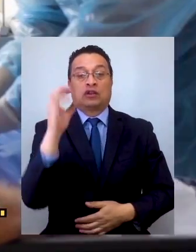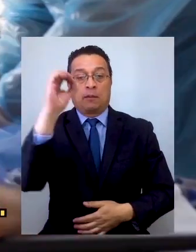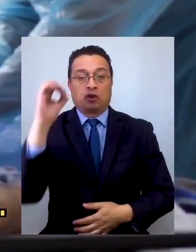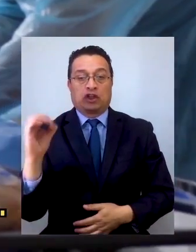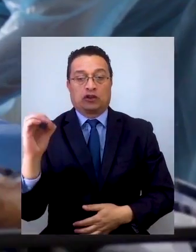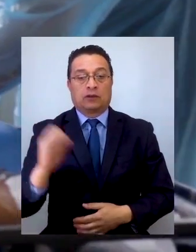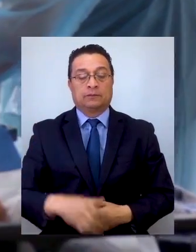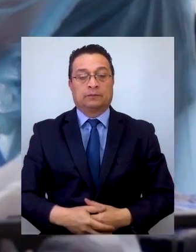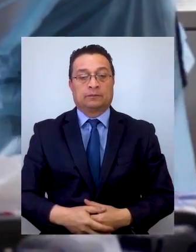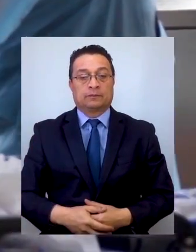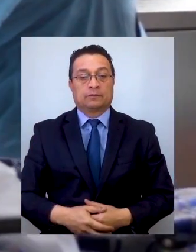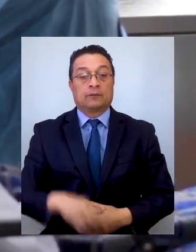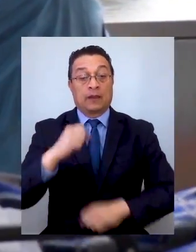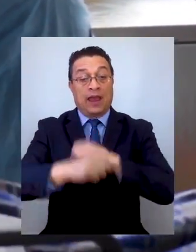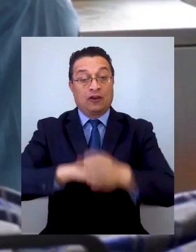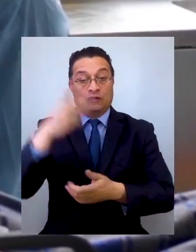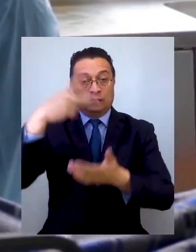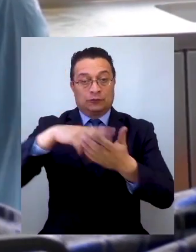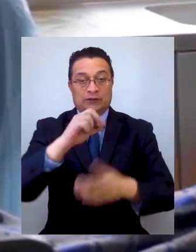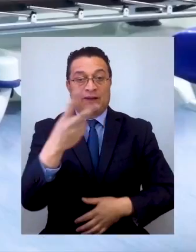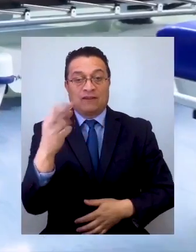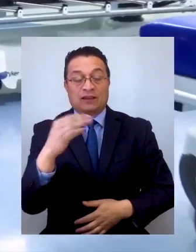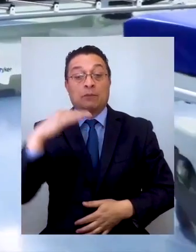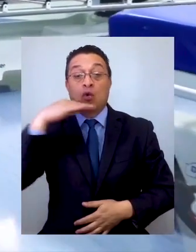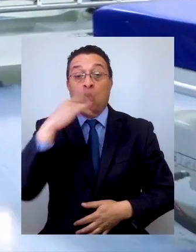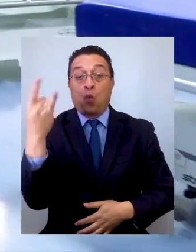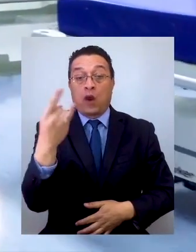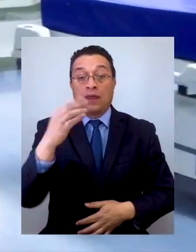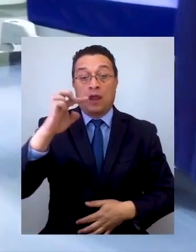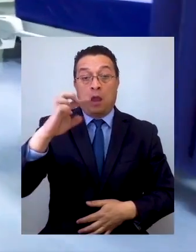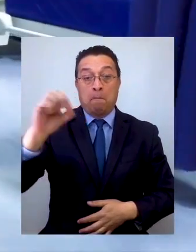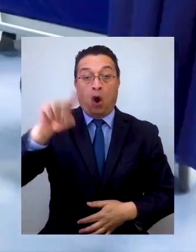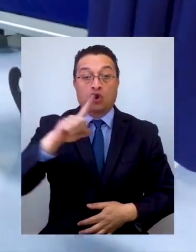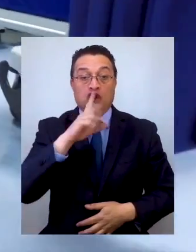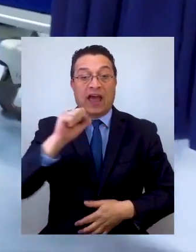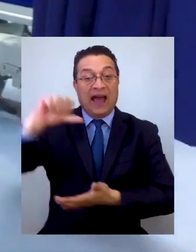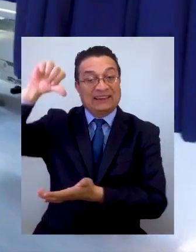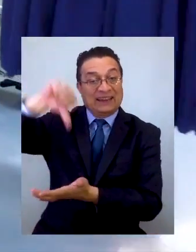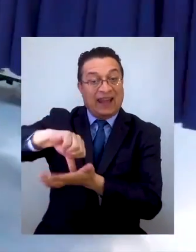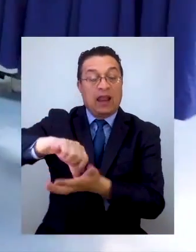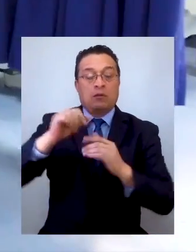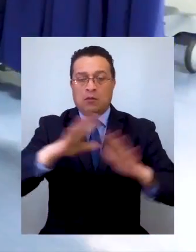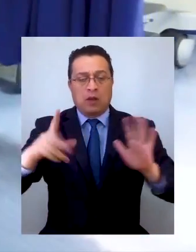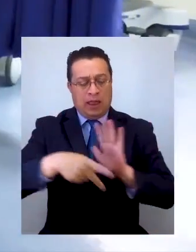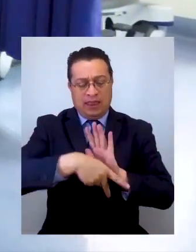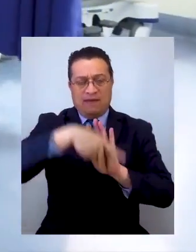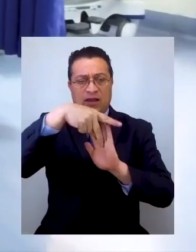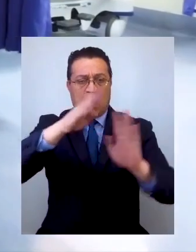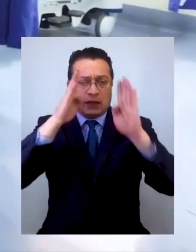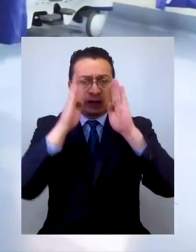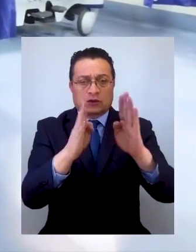del 12%. En el año 2020, la urgencia de la posta central demostró un elevado estándar de